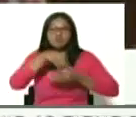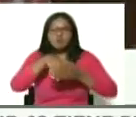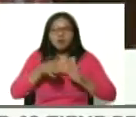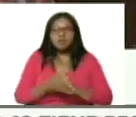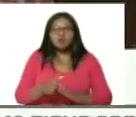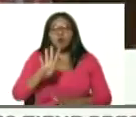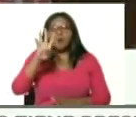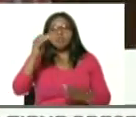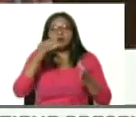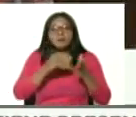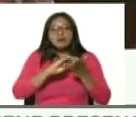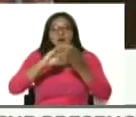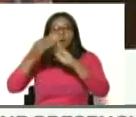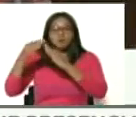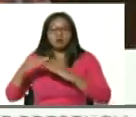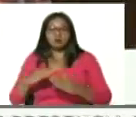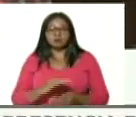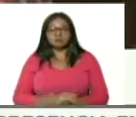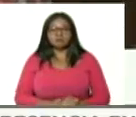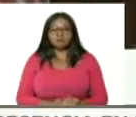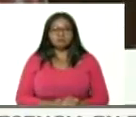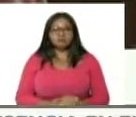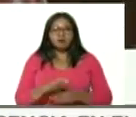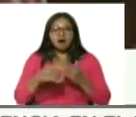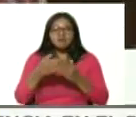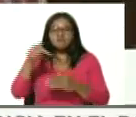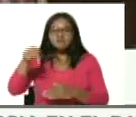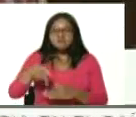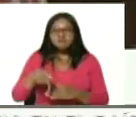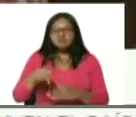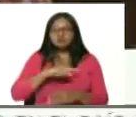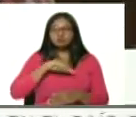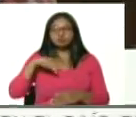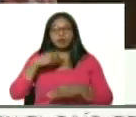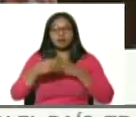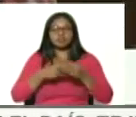las 4.000 comunas. Hasta el día de hoy, presidente, llevamos